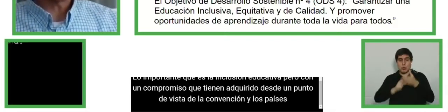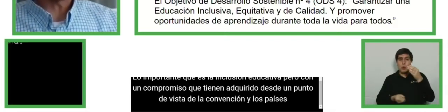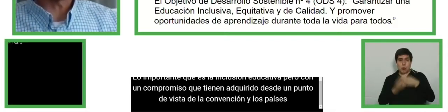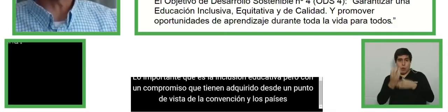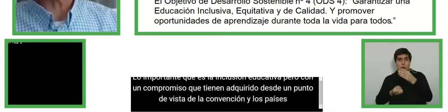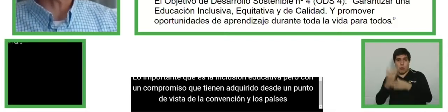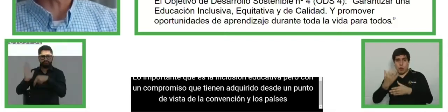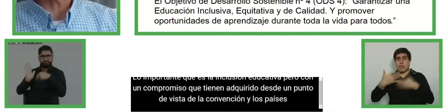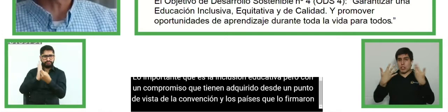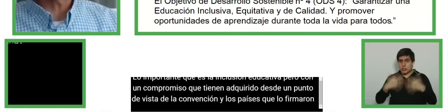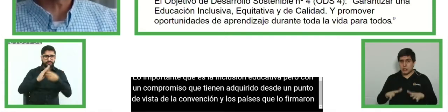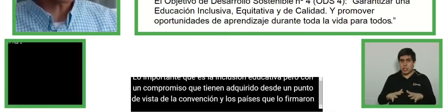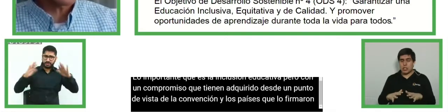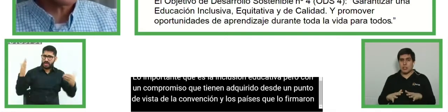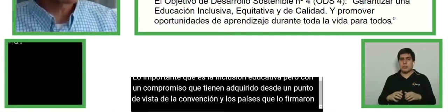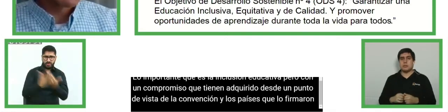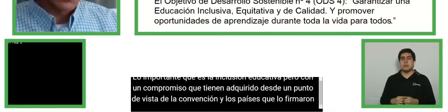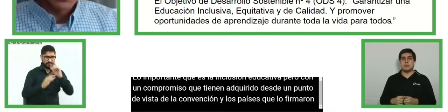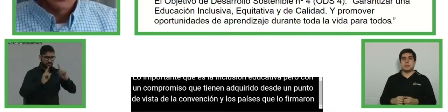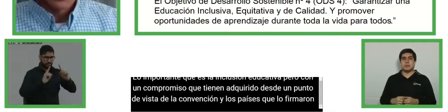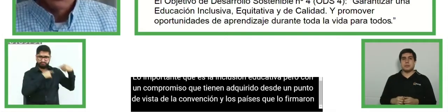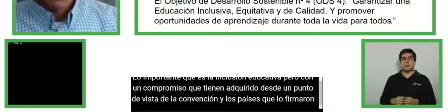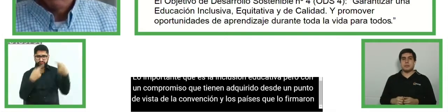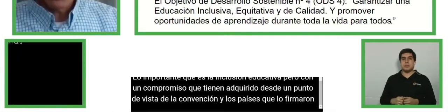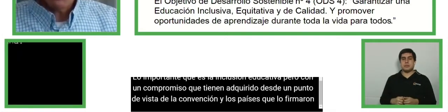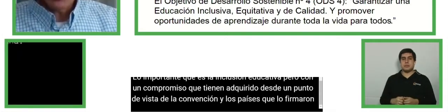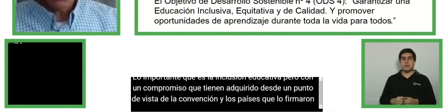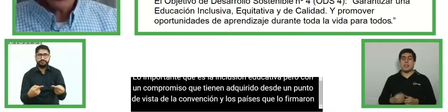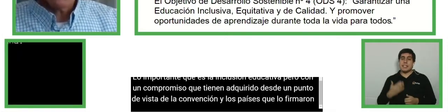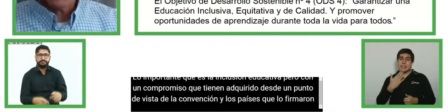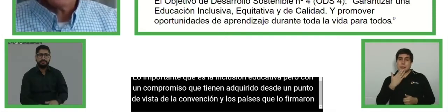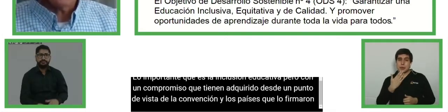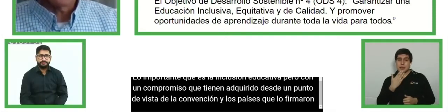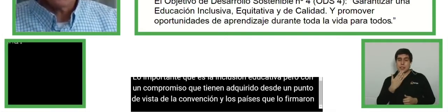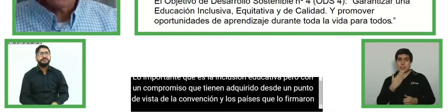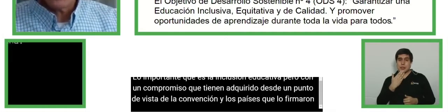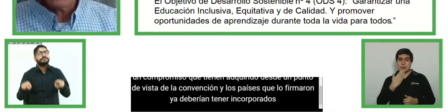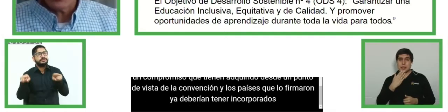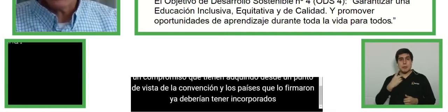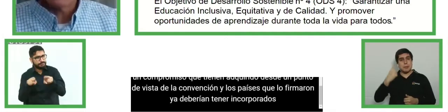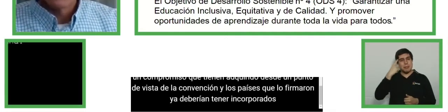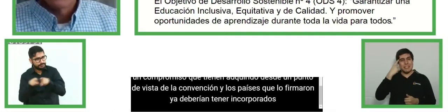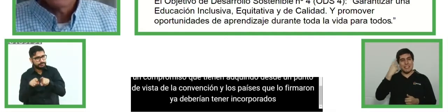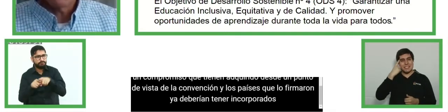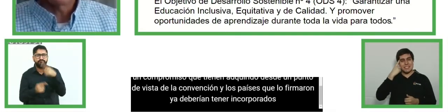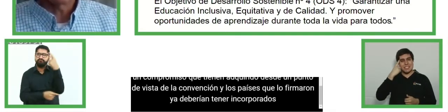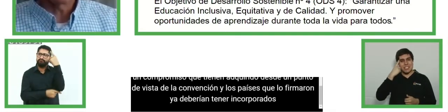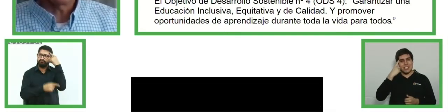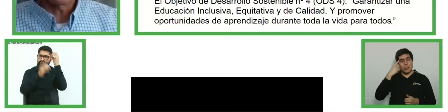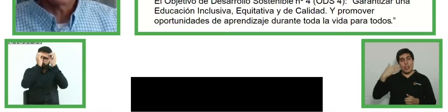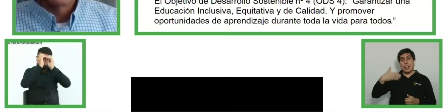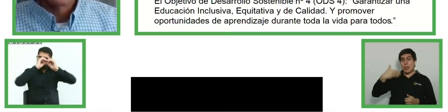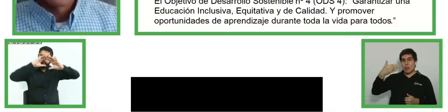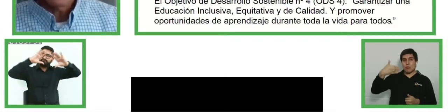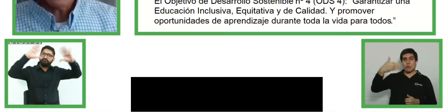propias legislaciones, estar poniendo en práctica, pero también, lógicamente, desde el punto de vista del